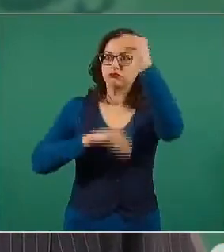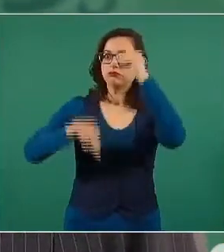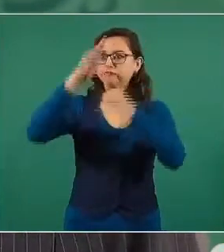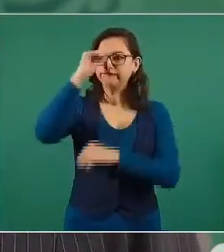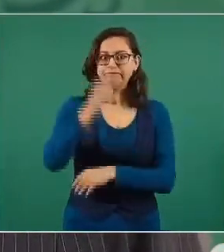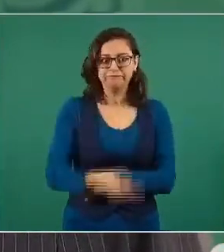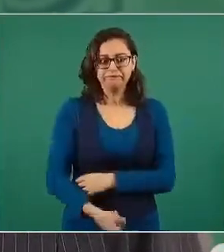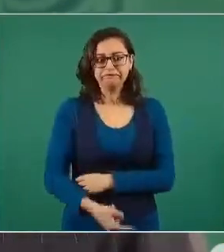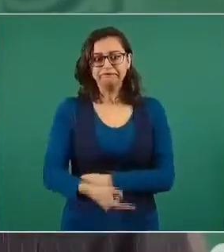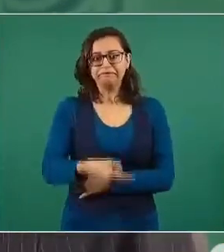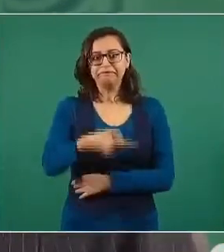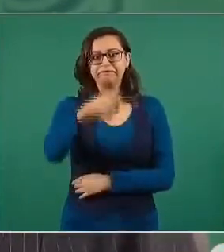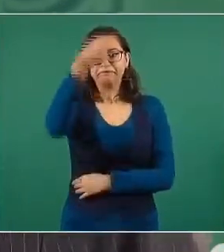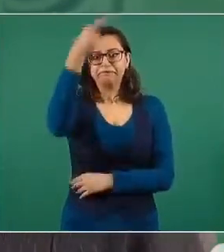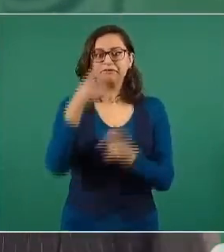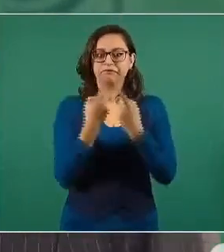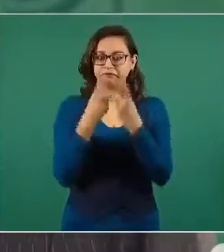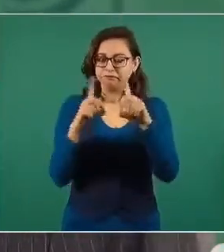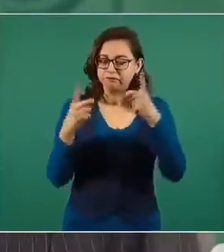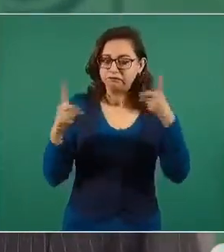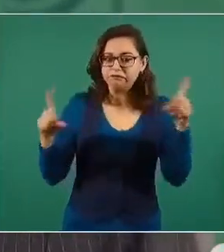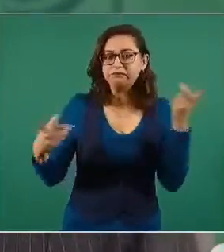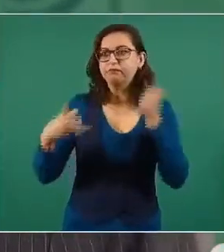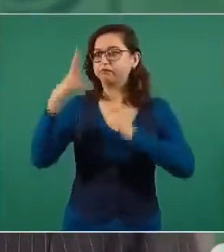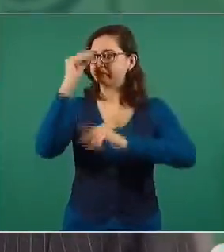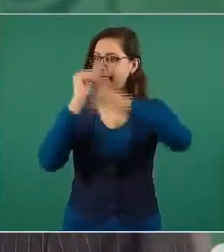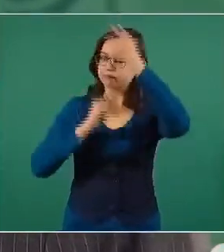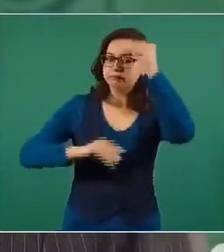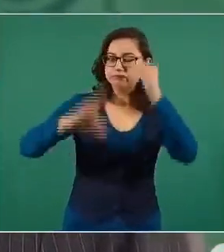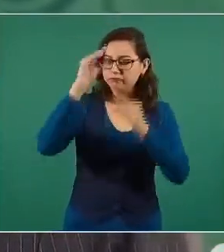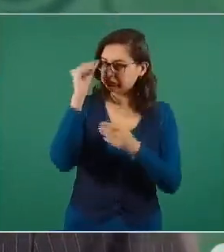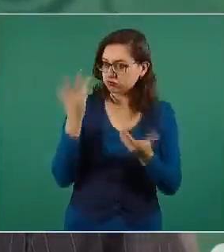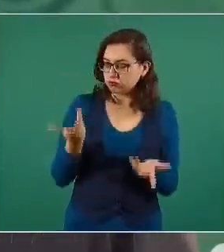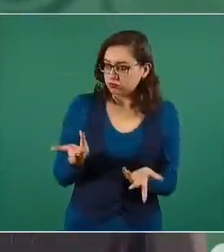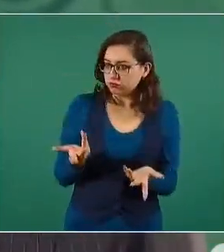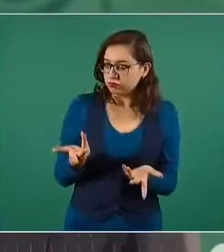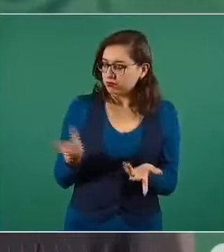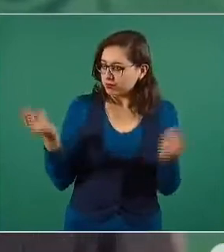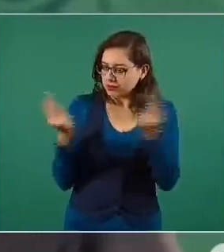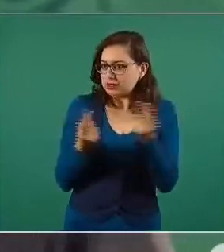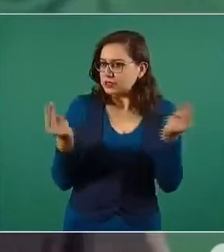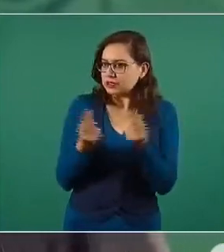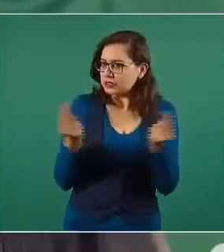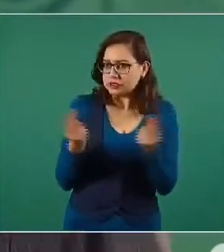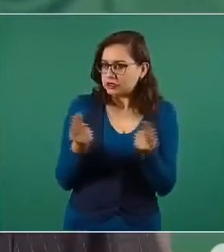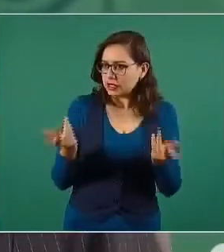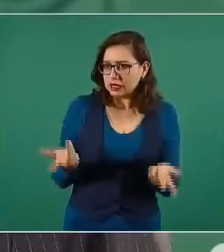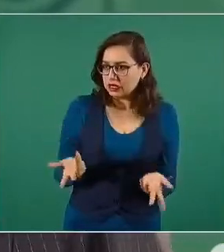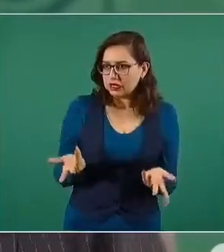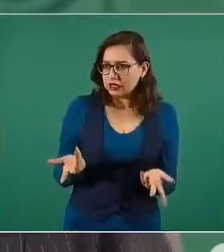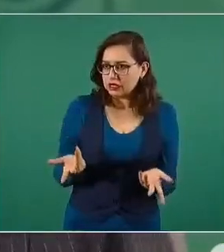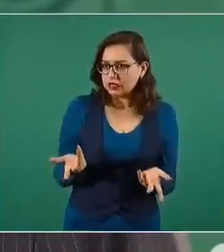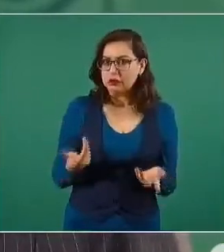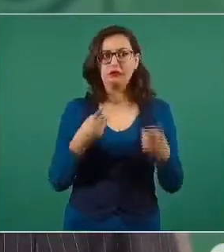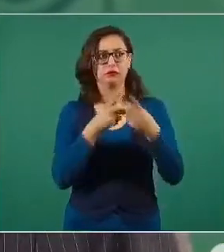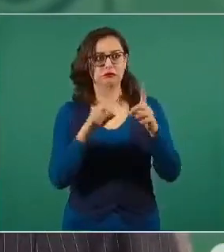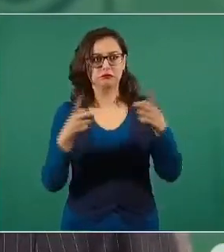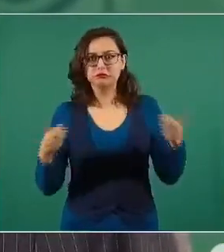personal, que no es la educación el fundamento para el desarrollo de los